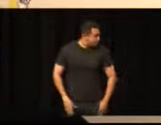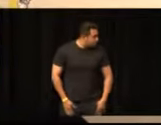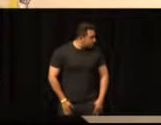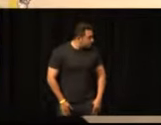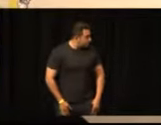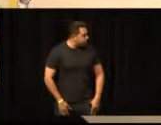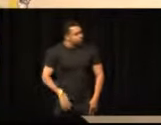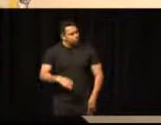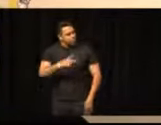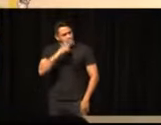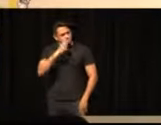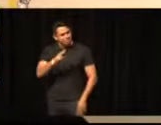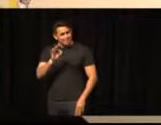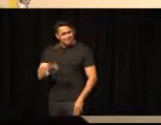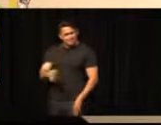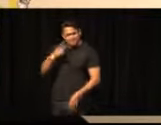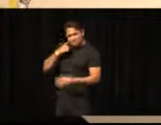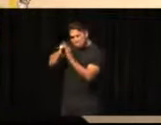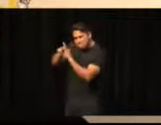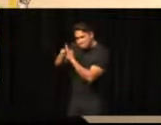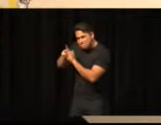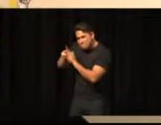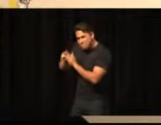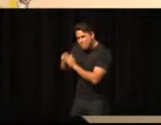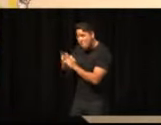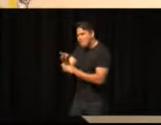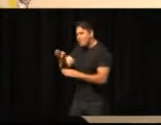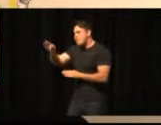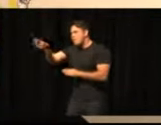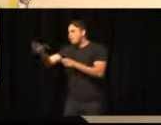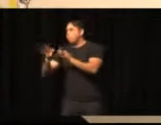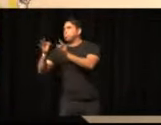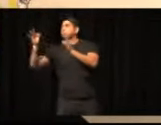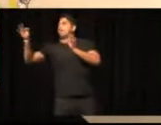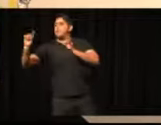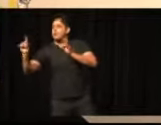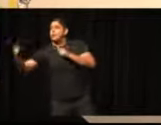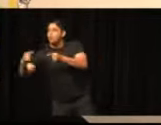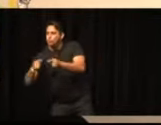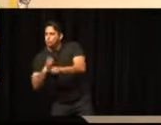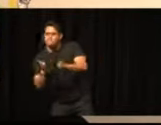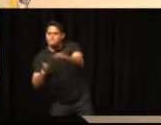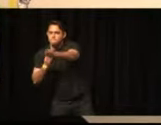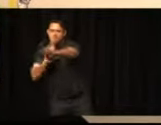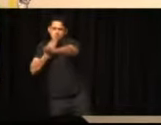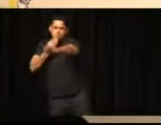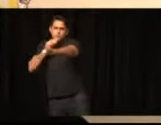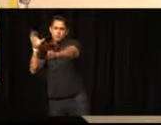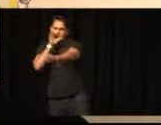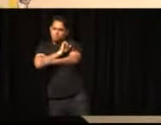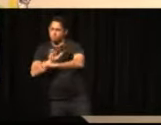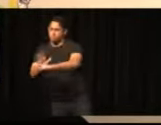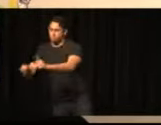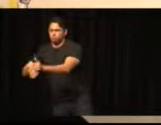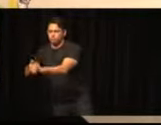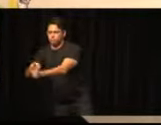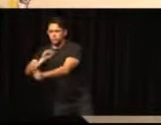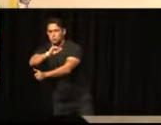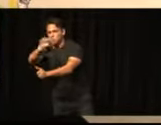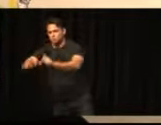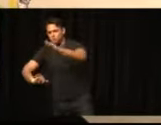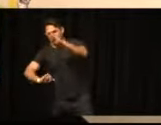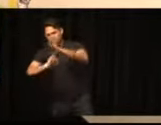Y tiene disposición de encontrar cuál es el camino más corto y dar apoyo a estas instituciones, entidades, todos